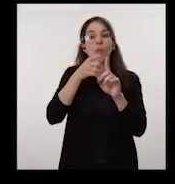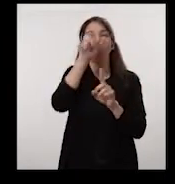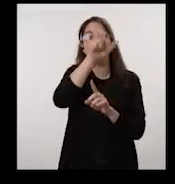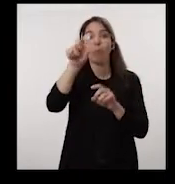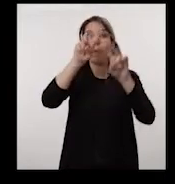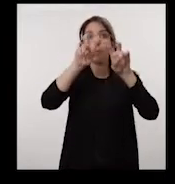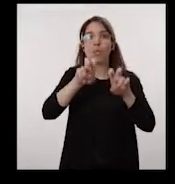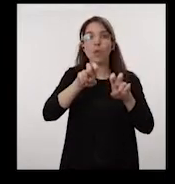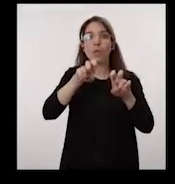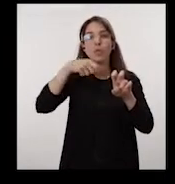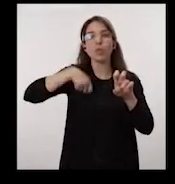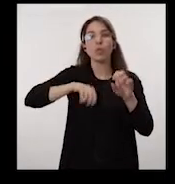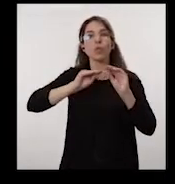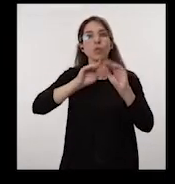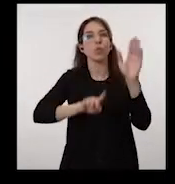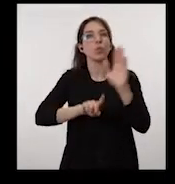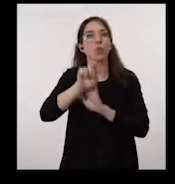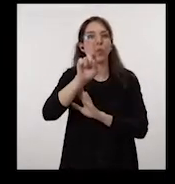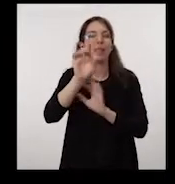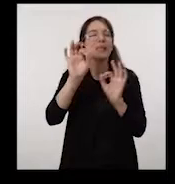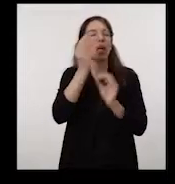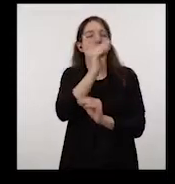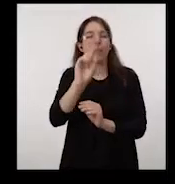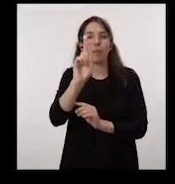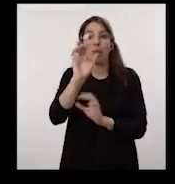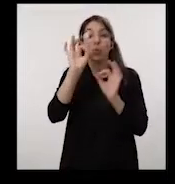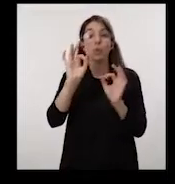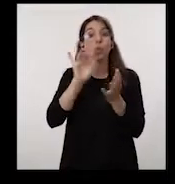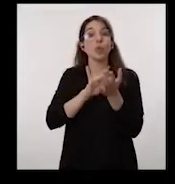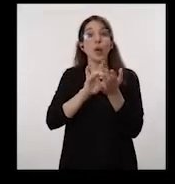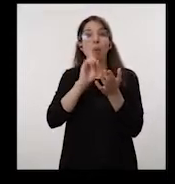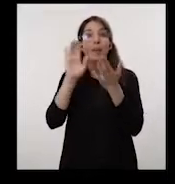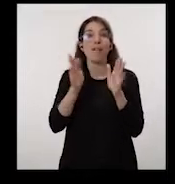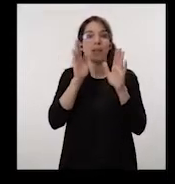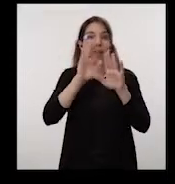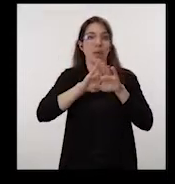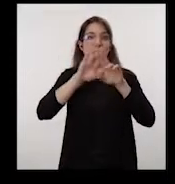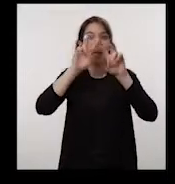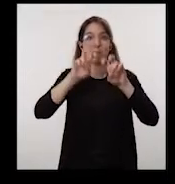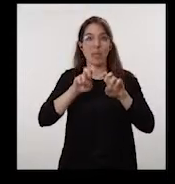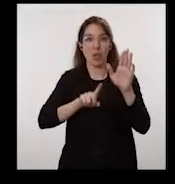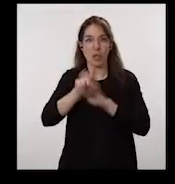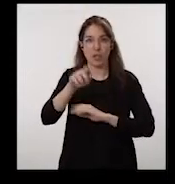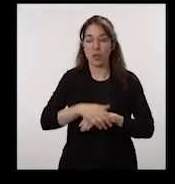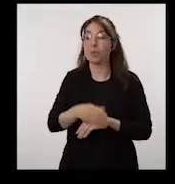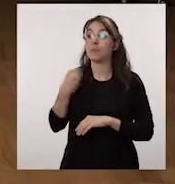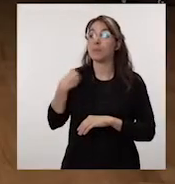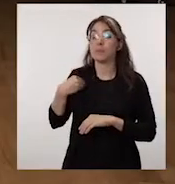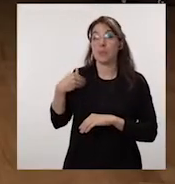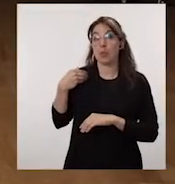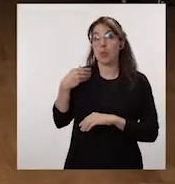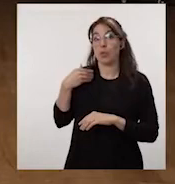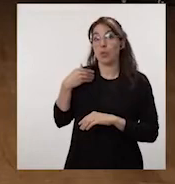profesional de nuestros investigadores más jóvenes los que están en esas primeras fases de desarrollo de investigación se va a tener lugar el próximo